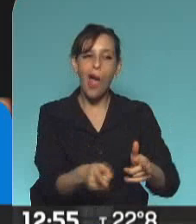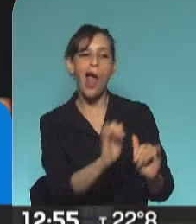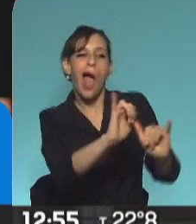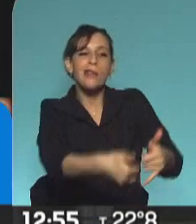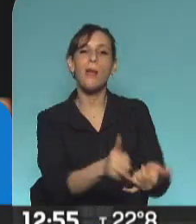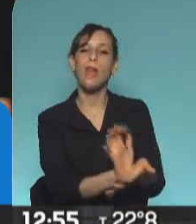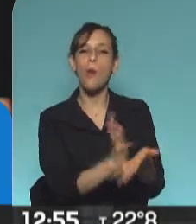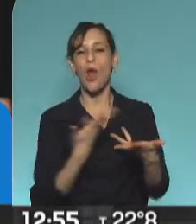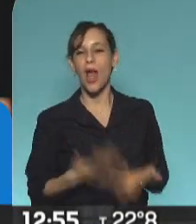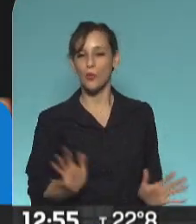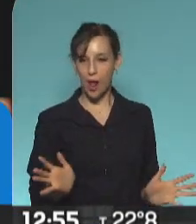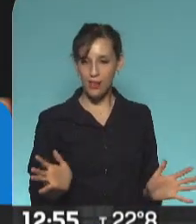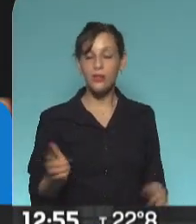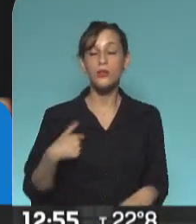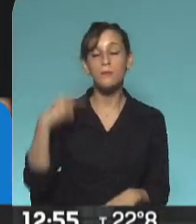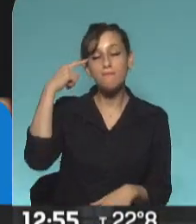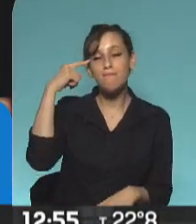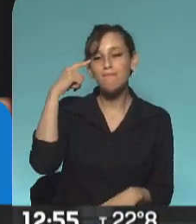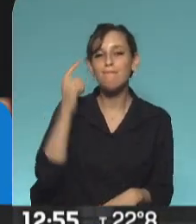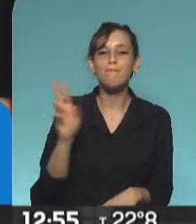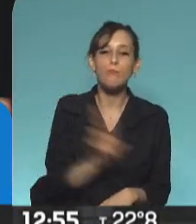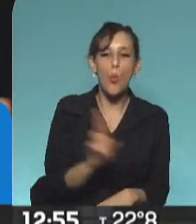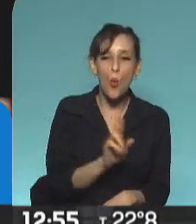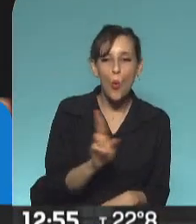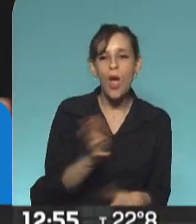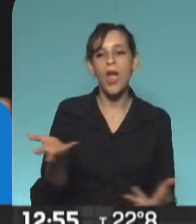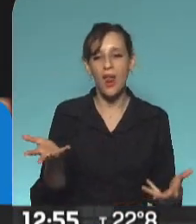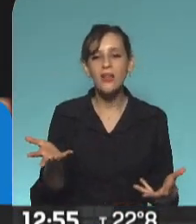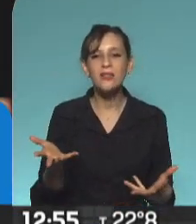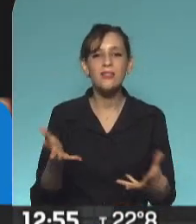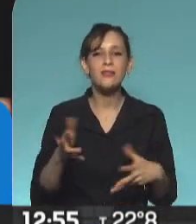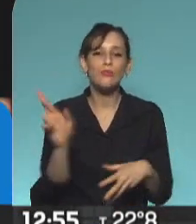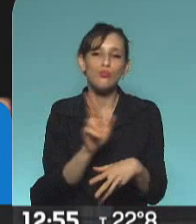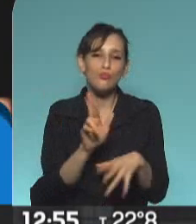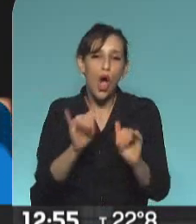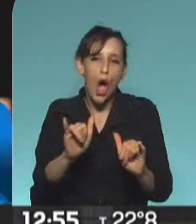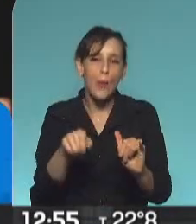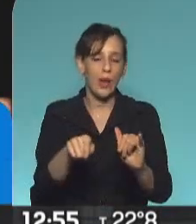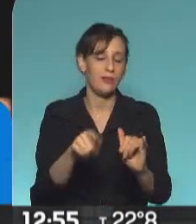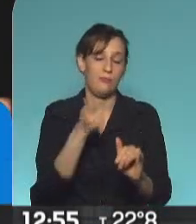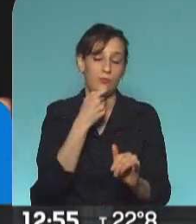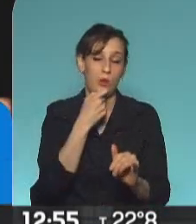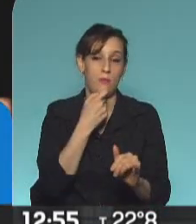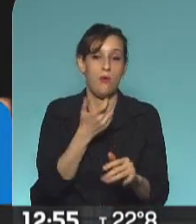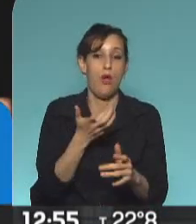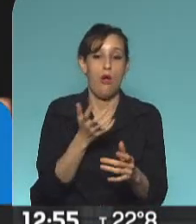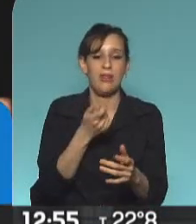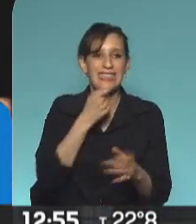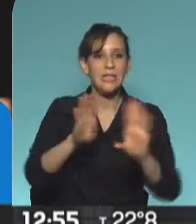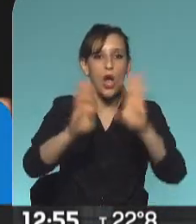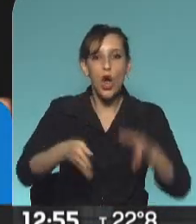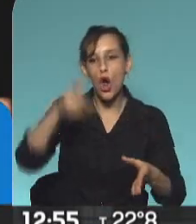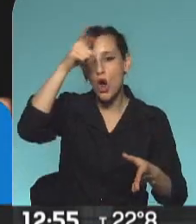subestiman las situaciones de riesgo de las pibas de las mujeres tiene que haber una evaluación de riesgo con una persona va a pedir ayuda ya sea una comisaría una